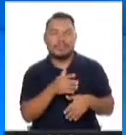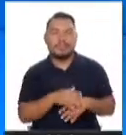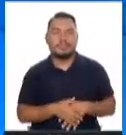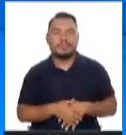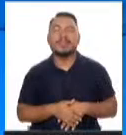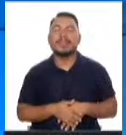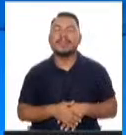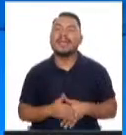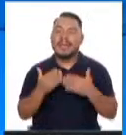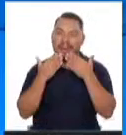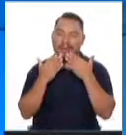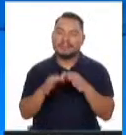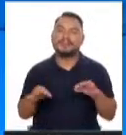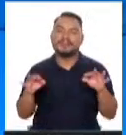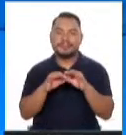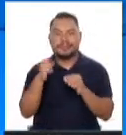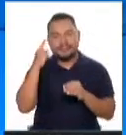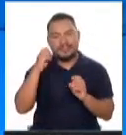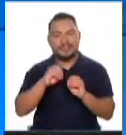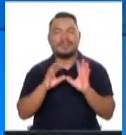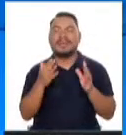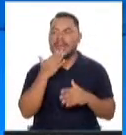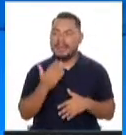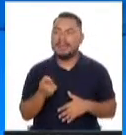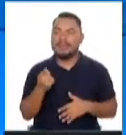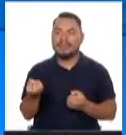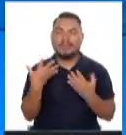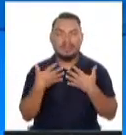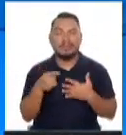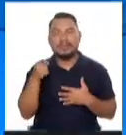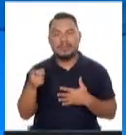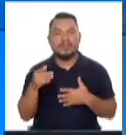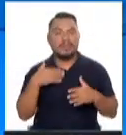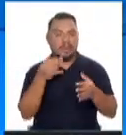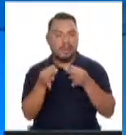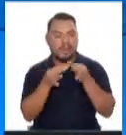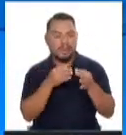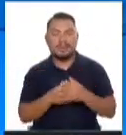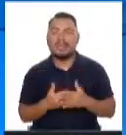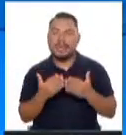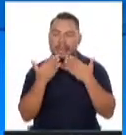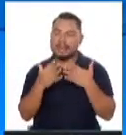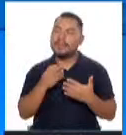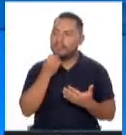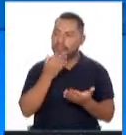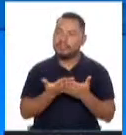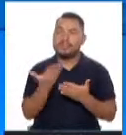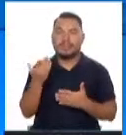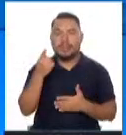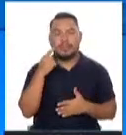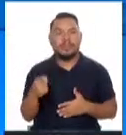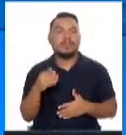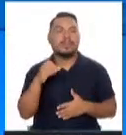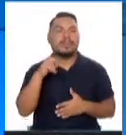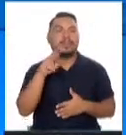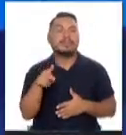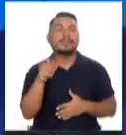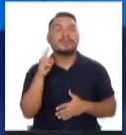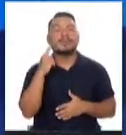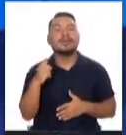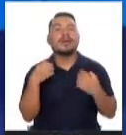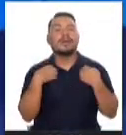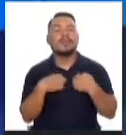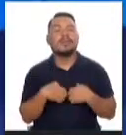Muchísimas gracias. Siempre es importante tener esa información y qué mejor que usted para poder brindárnosla. Muy amable. Ha sido con nosotros César Bazán, decano del Colegio